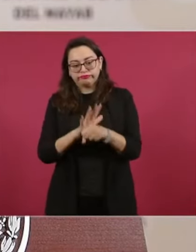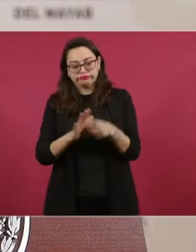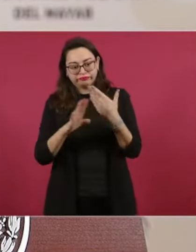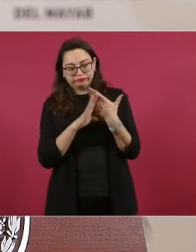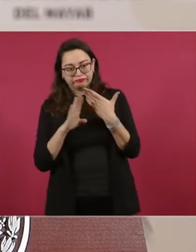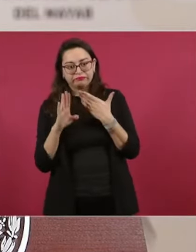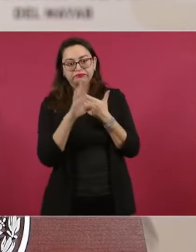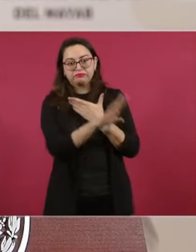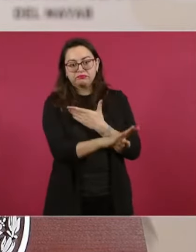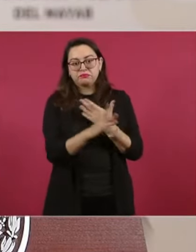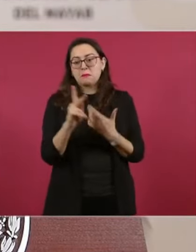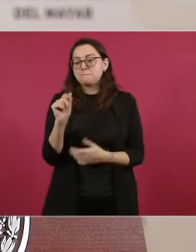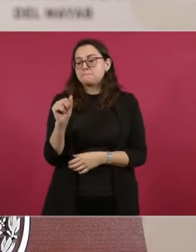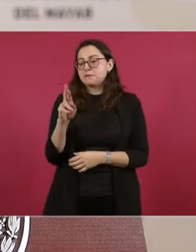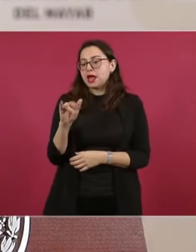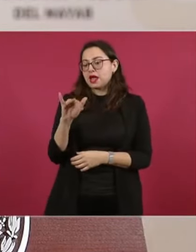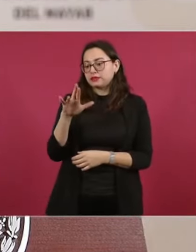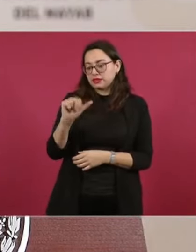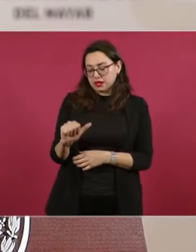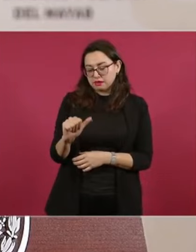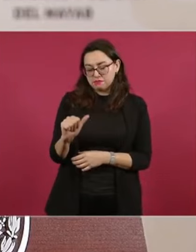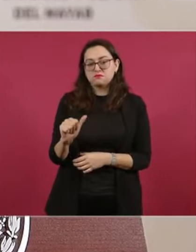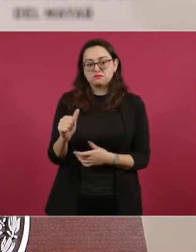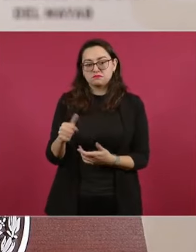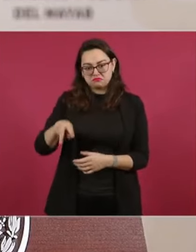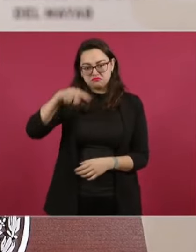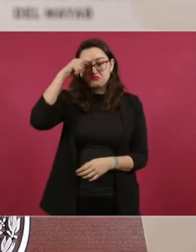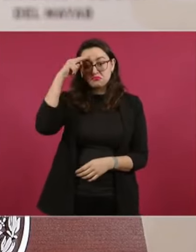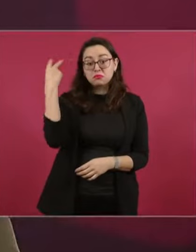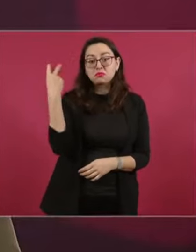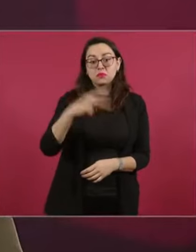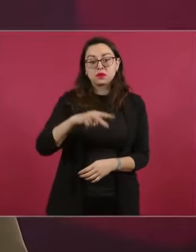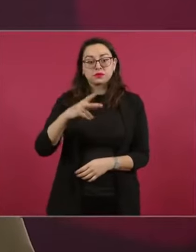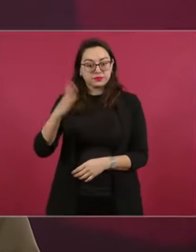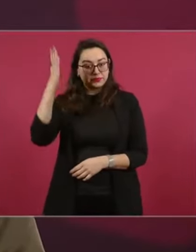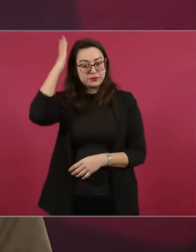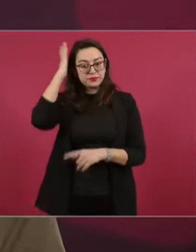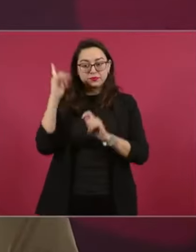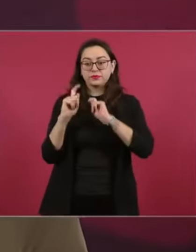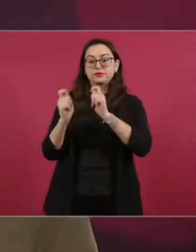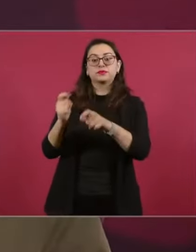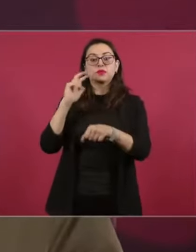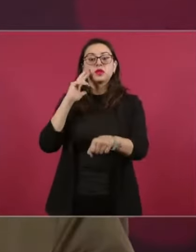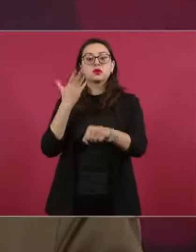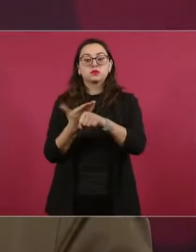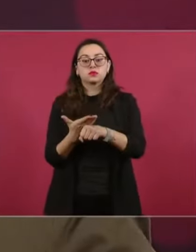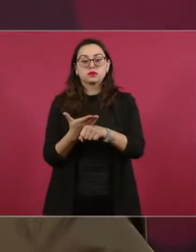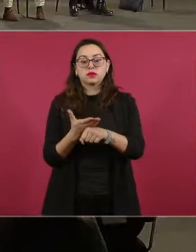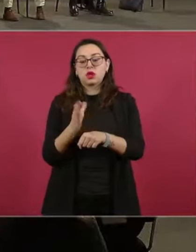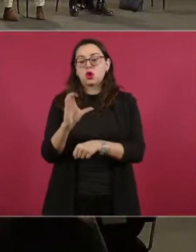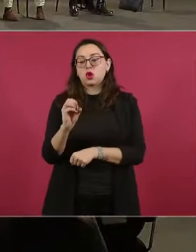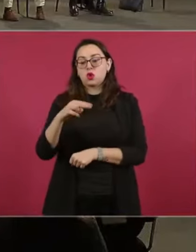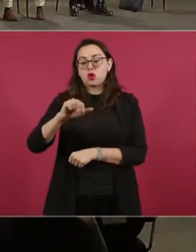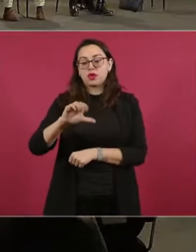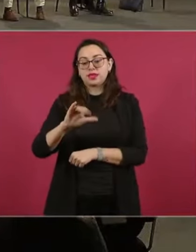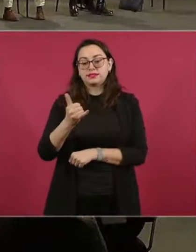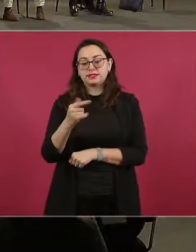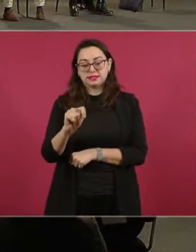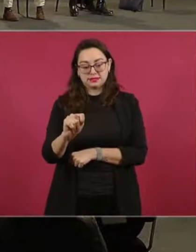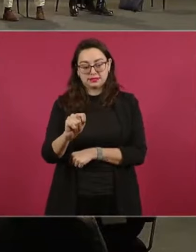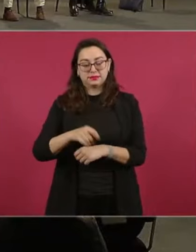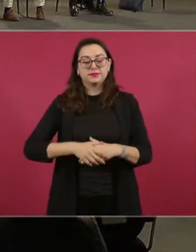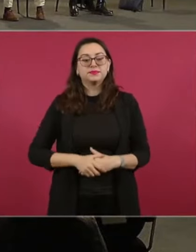desarrollada por el Estado mexicano bajo liderazgo del CONACYT, la vacuna patria. Siguiente, por favor.